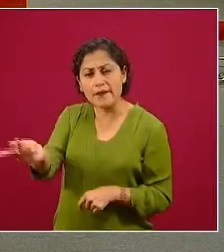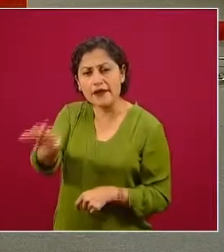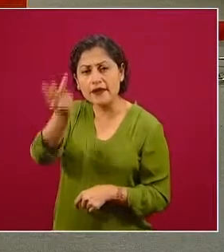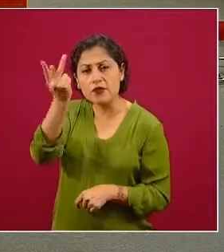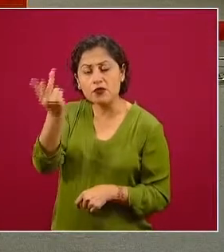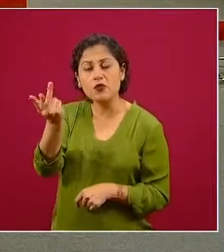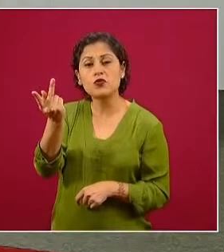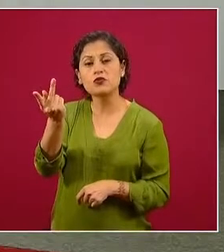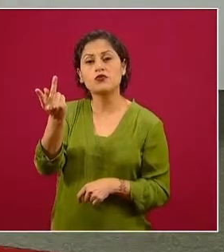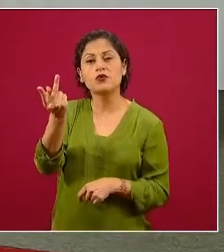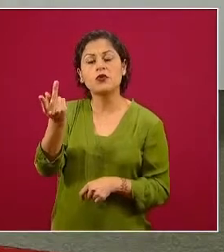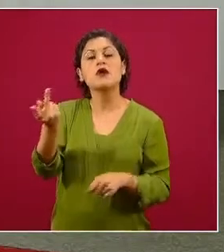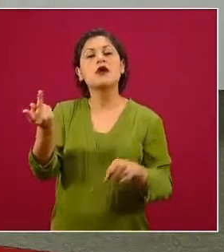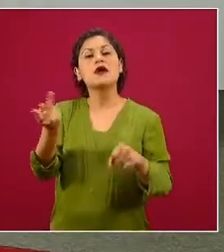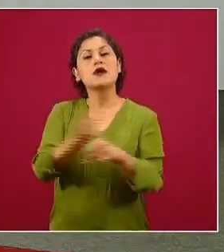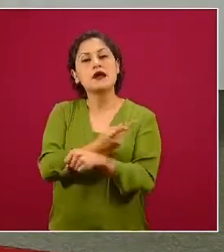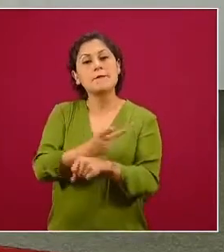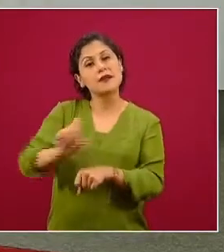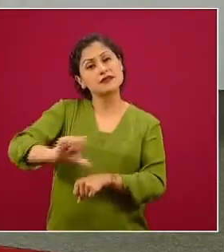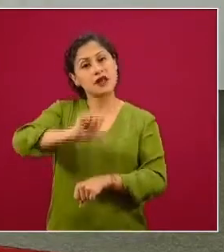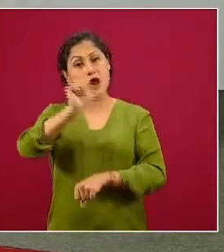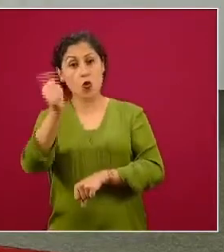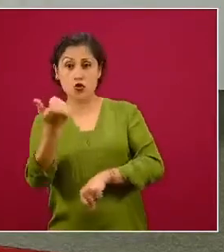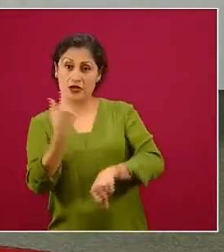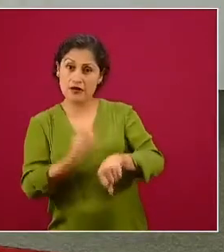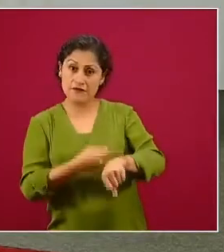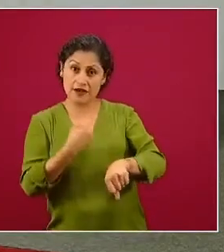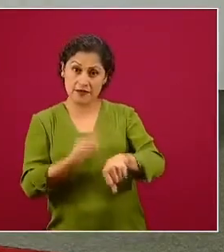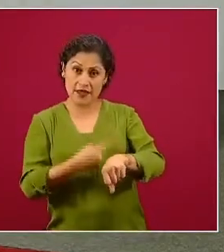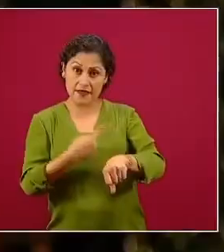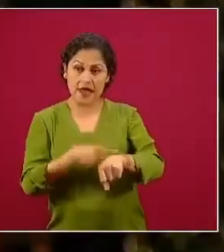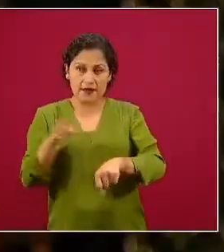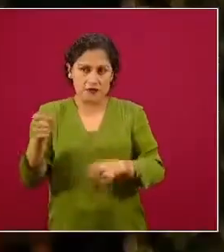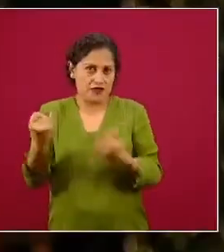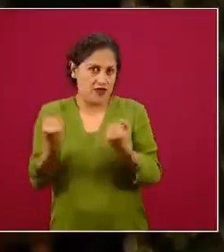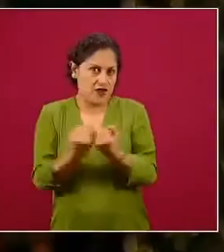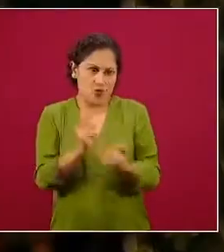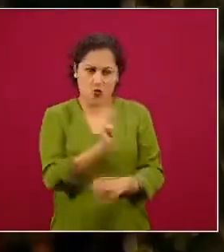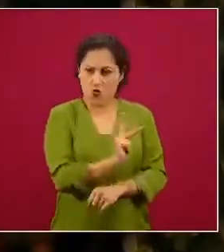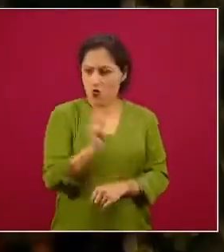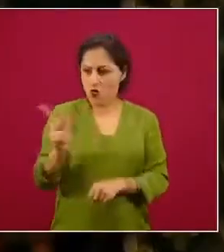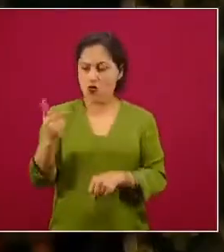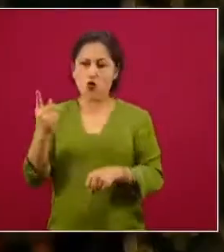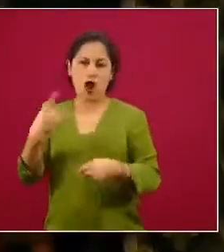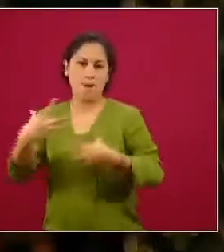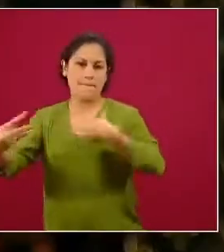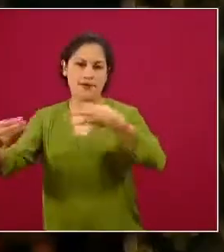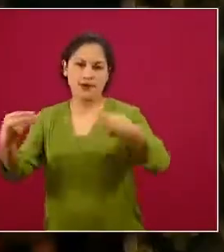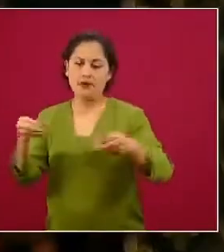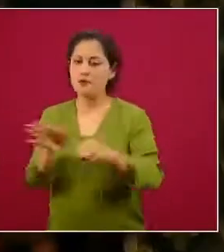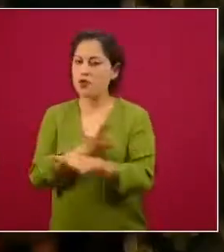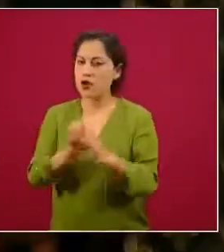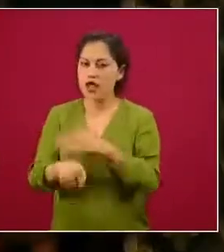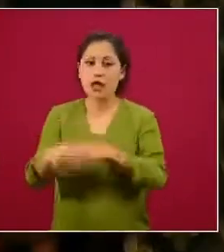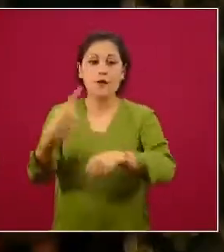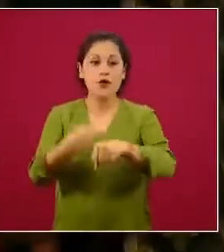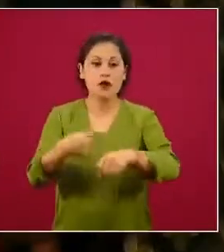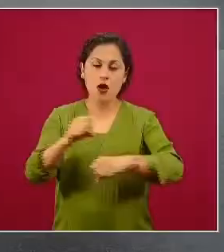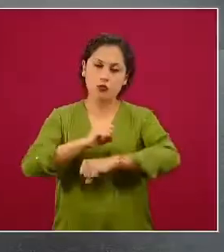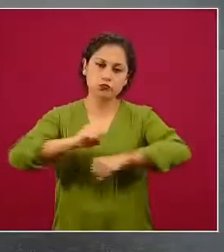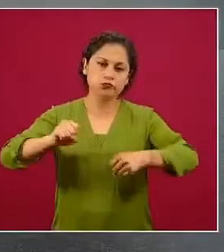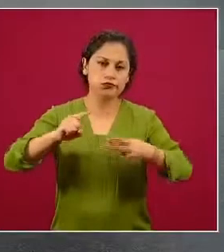las otras pandemias o de las verdaderas pandemias, como usted lo calificó, que es la obesidad, la hipertensión, la